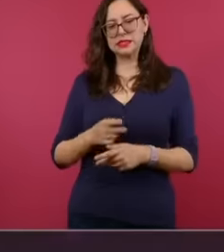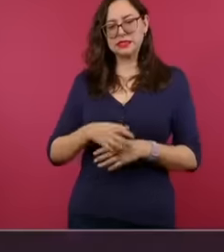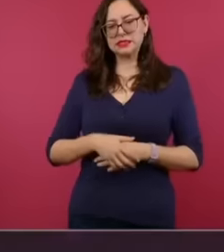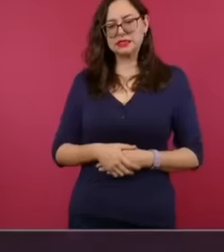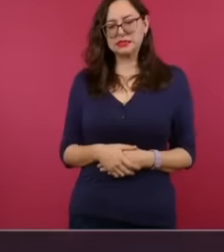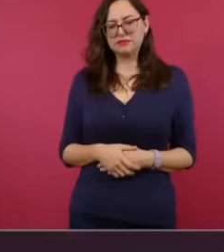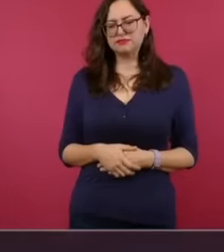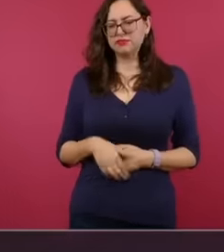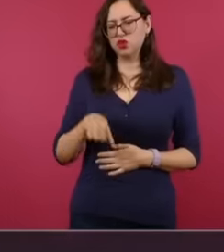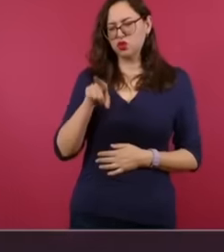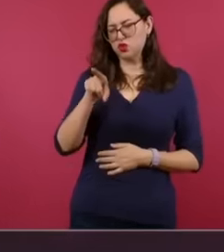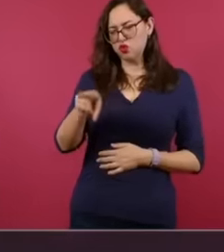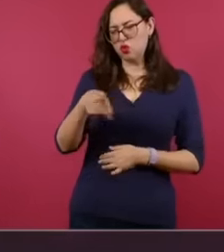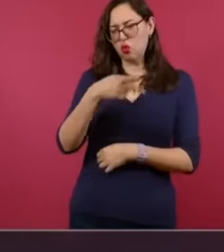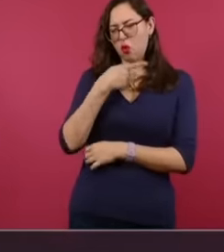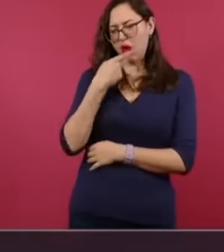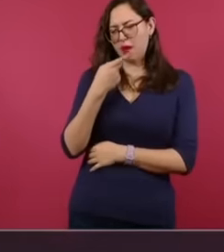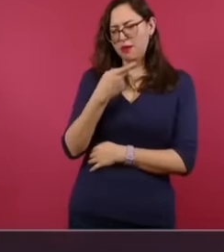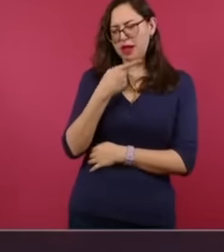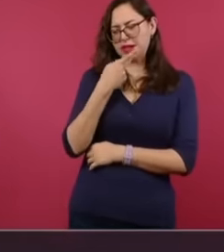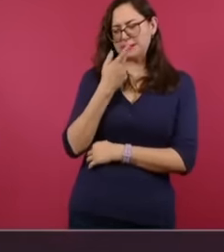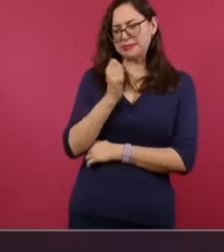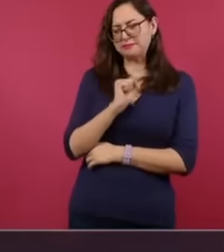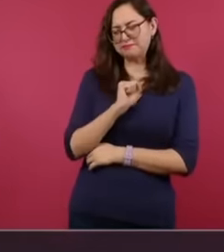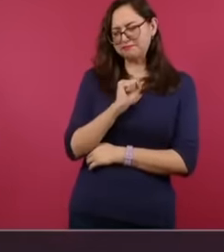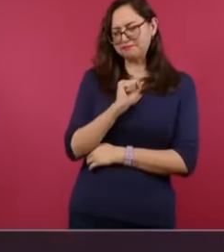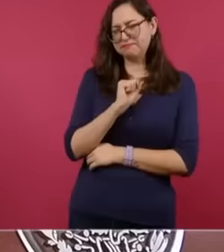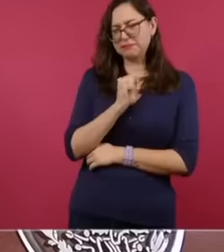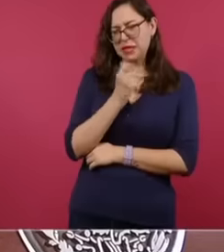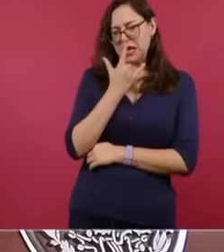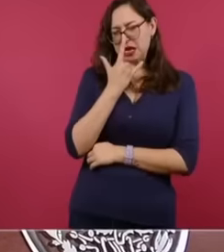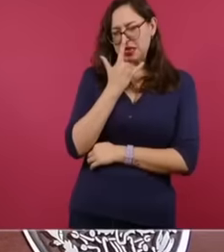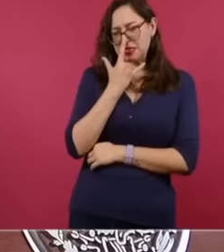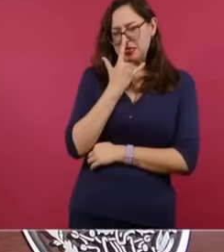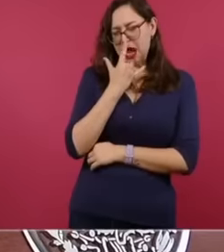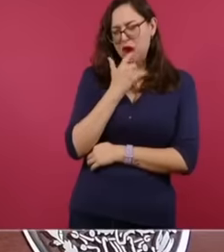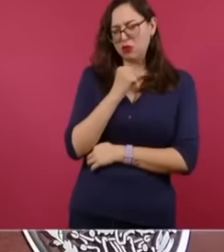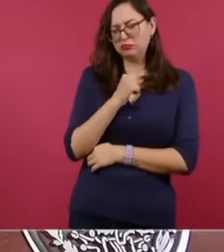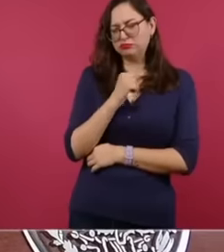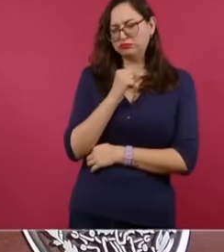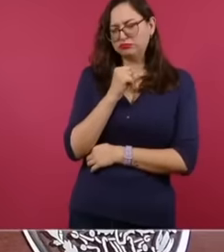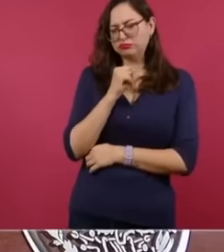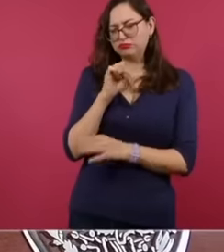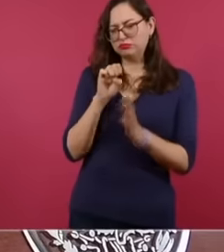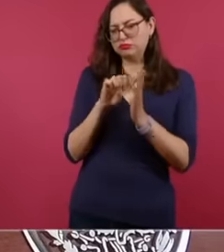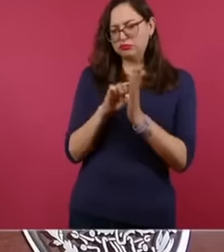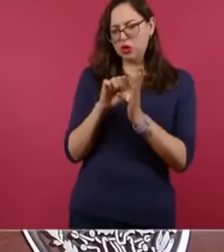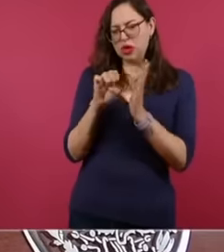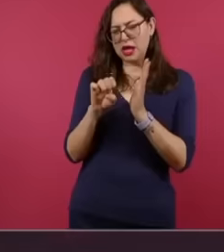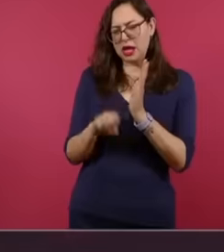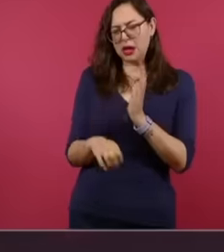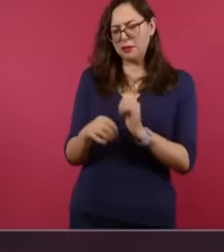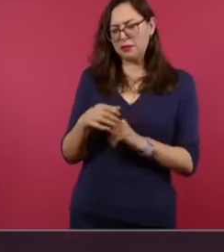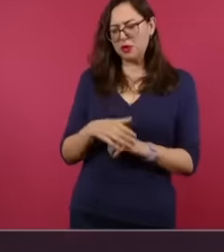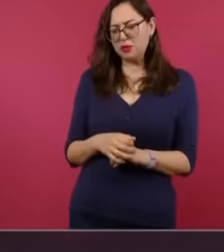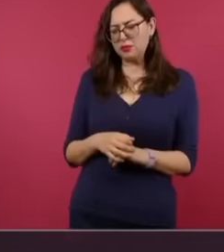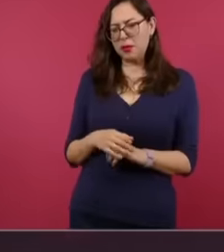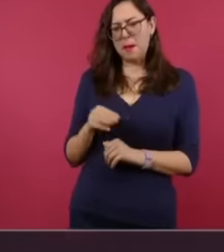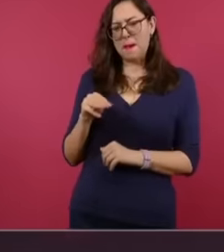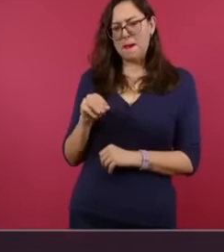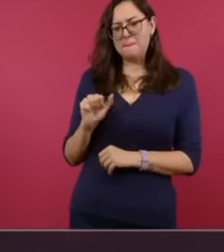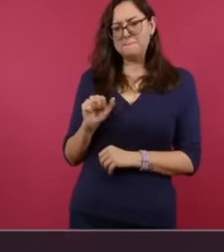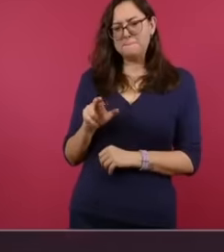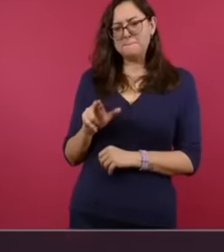Beltrán. ¿Usted tampoco? Sí, fíjate, yo tampoco. Ni lo quería